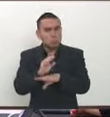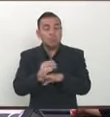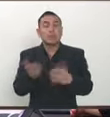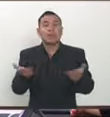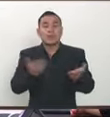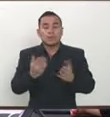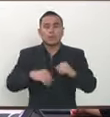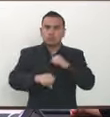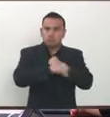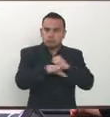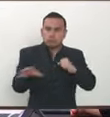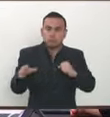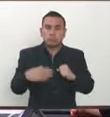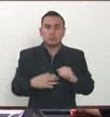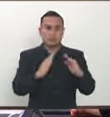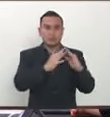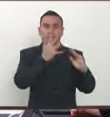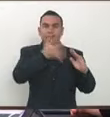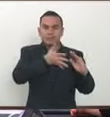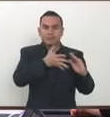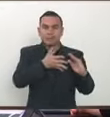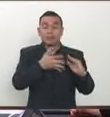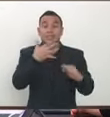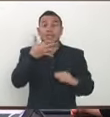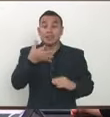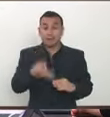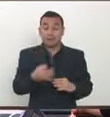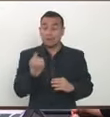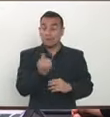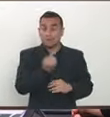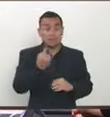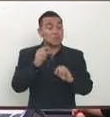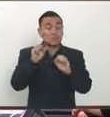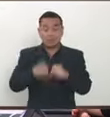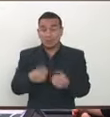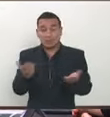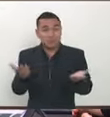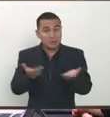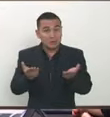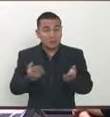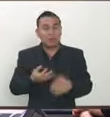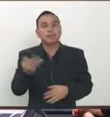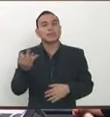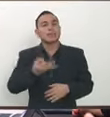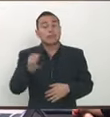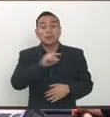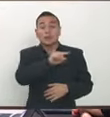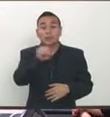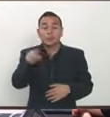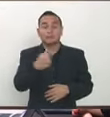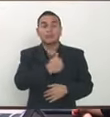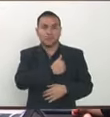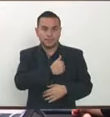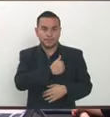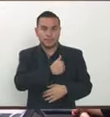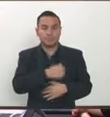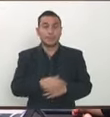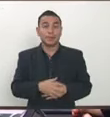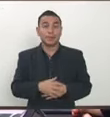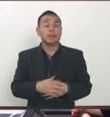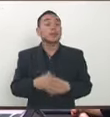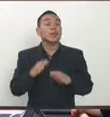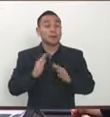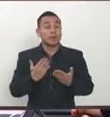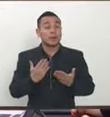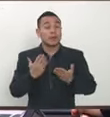hecho campañas de quedarse en casa, los que pueden hacerlo. Entiendo que hay gente que no puede hacerlo, pero los que pueden hacerlo nos